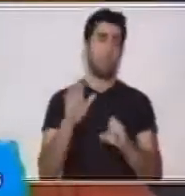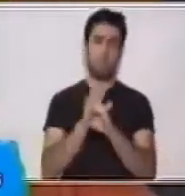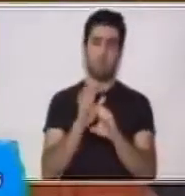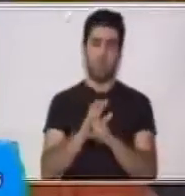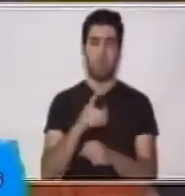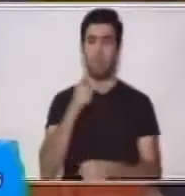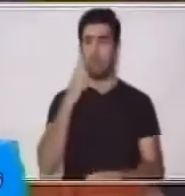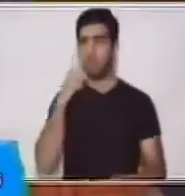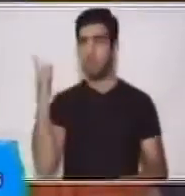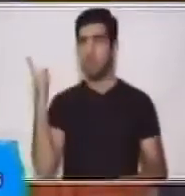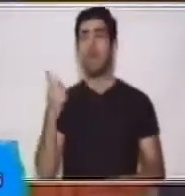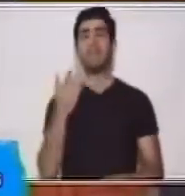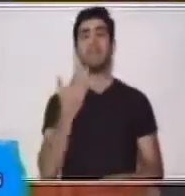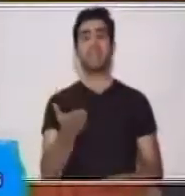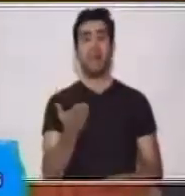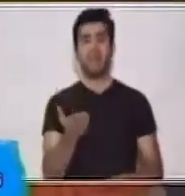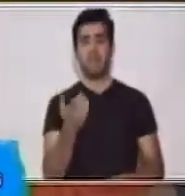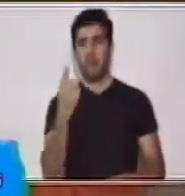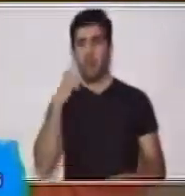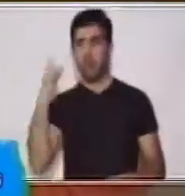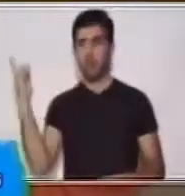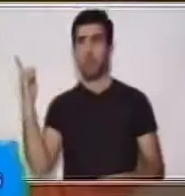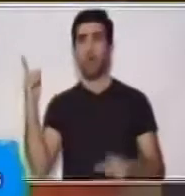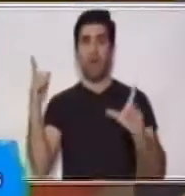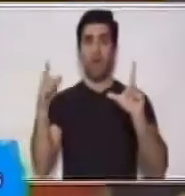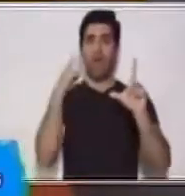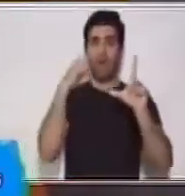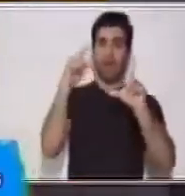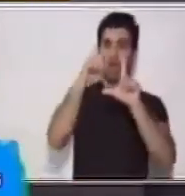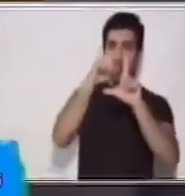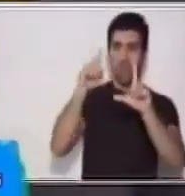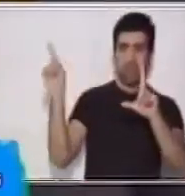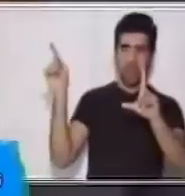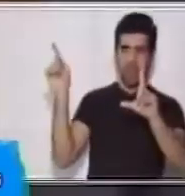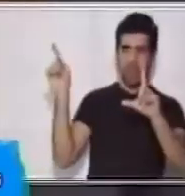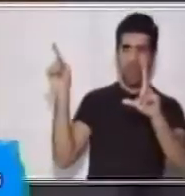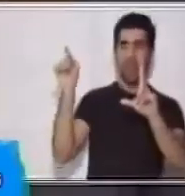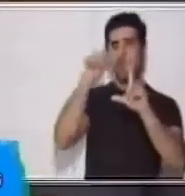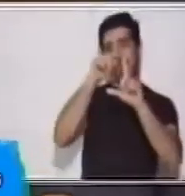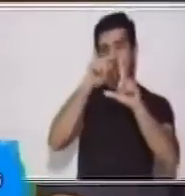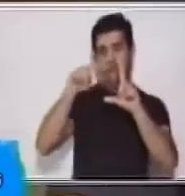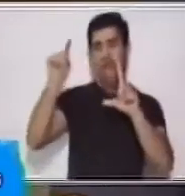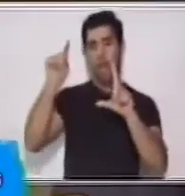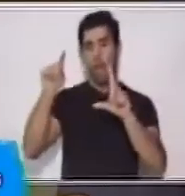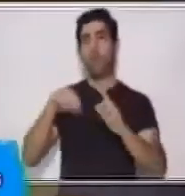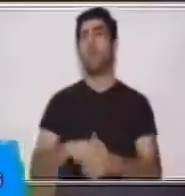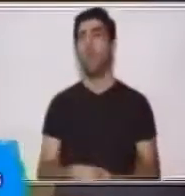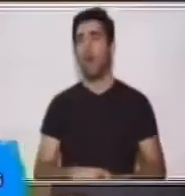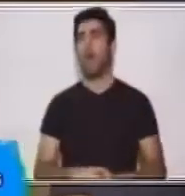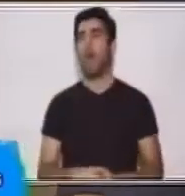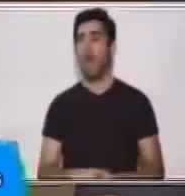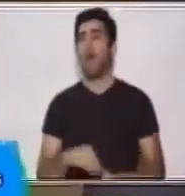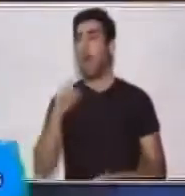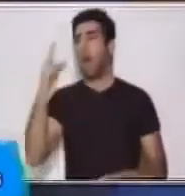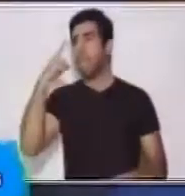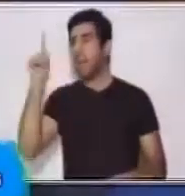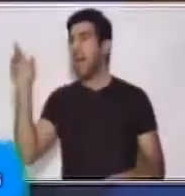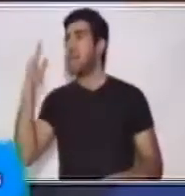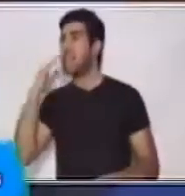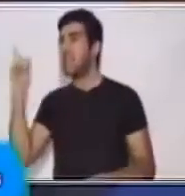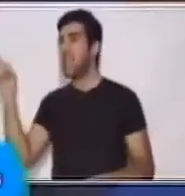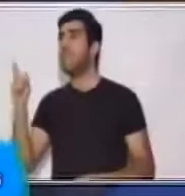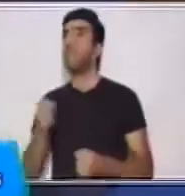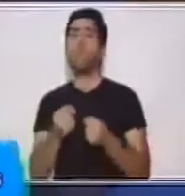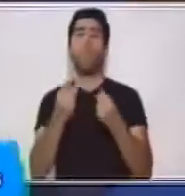están solicitando este ángulo, ¿sí? Necesito saber cuánto es el valor de este ángulo, por